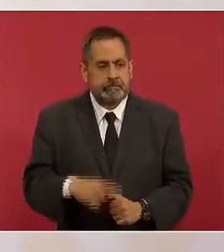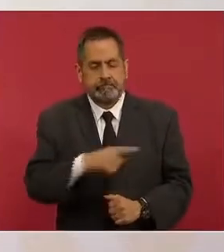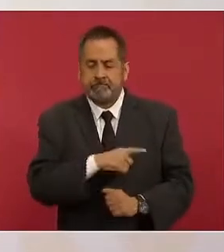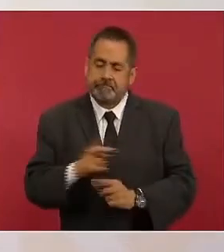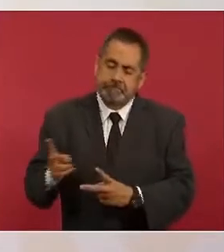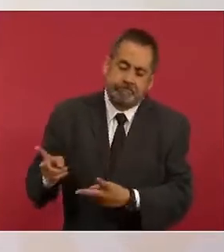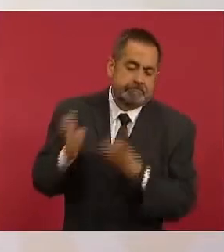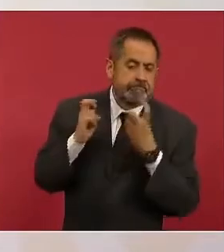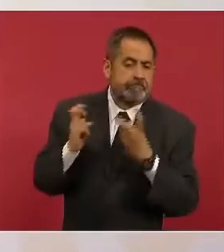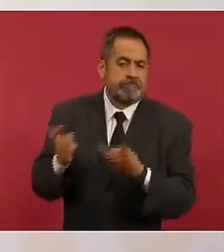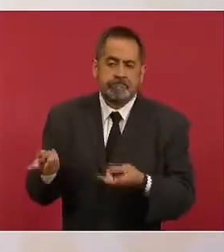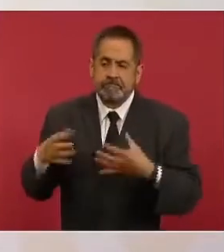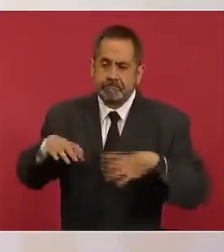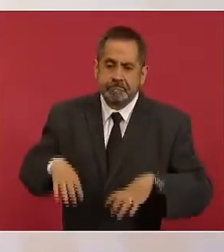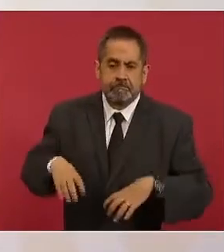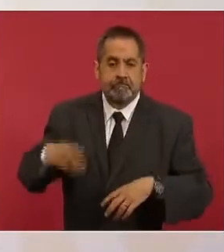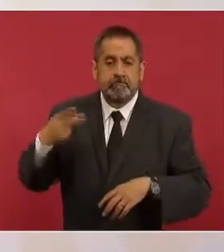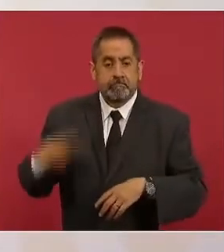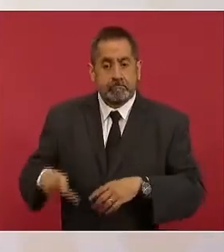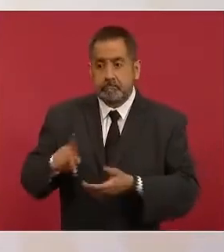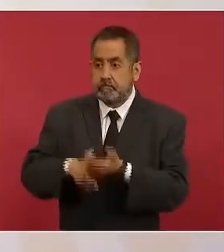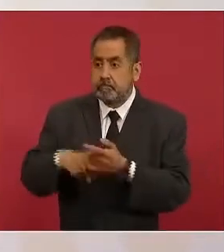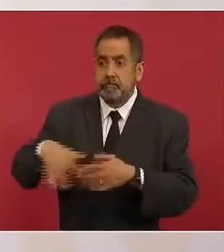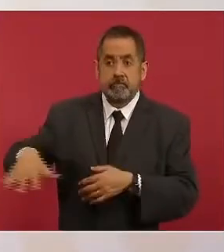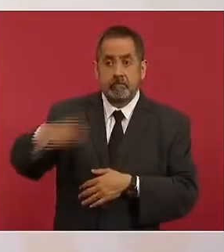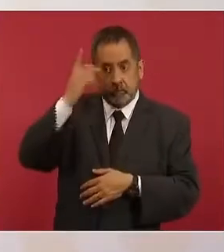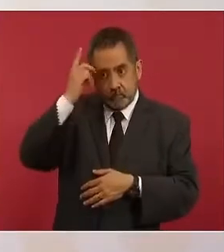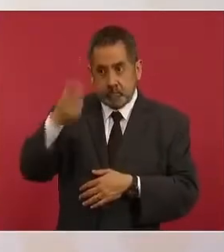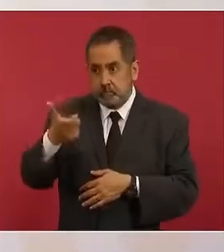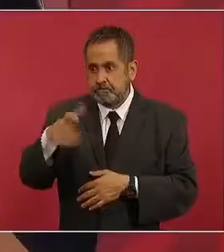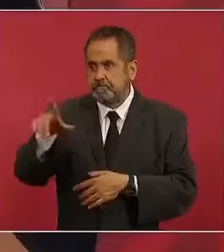robándose dinero del pueblo,